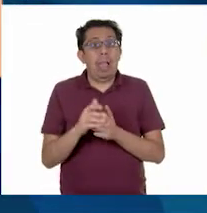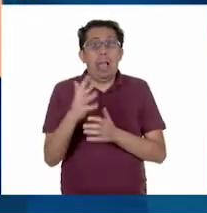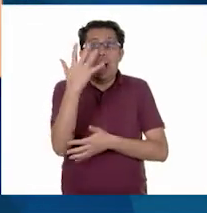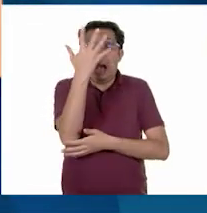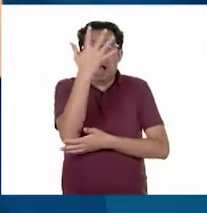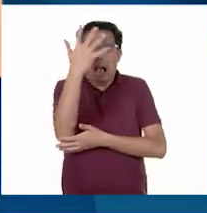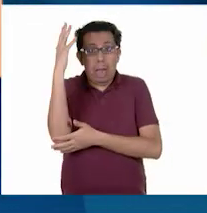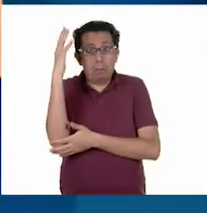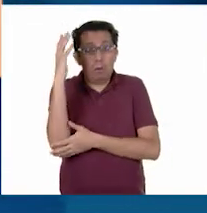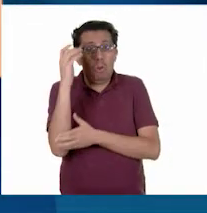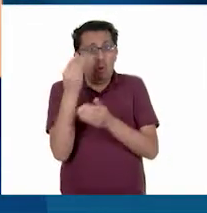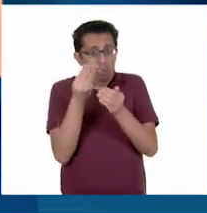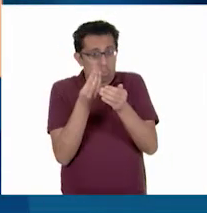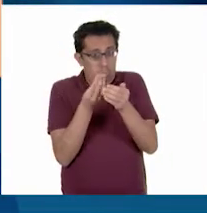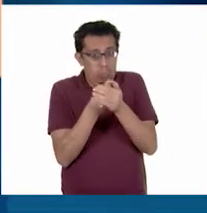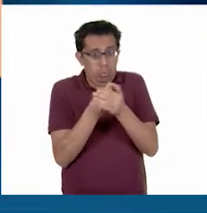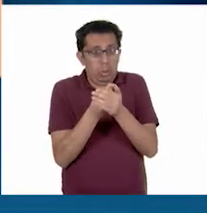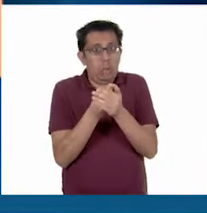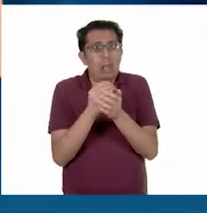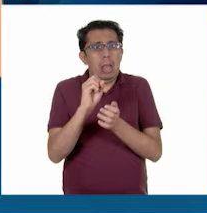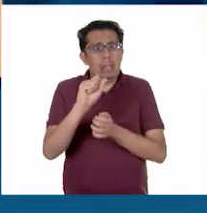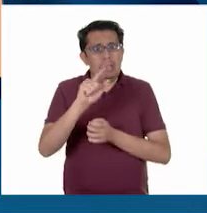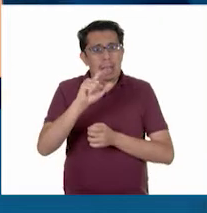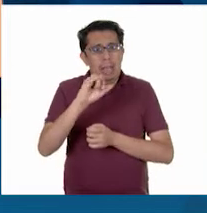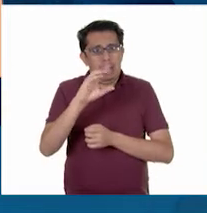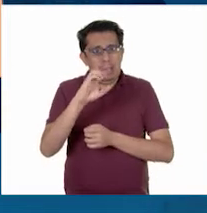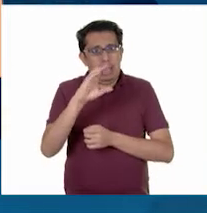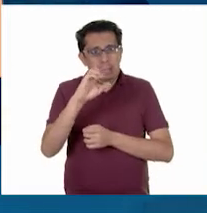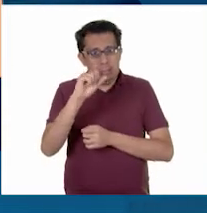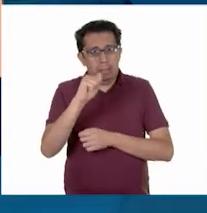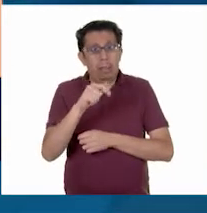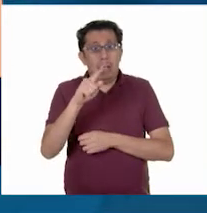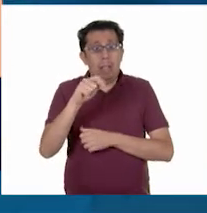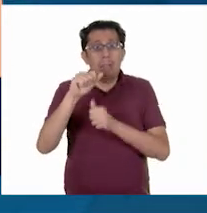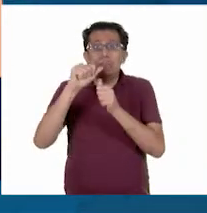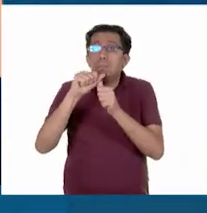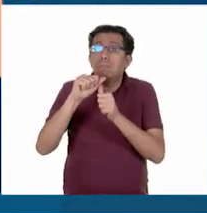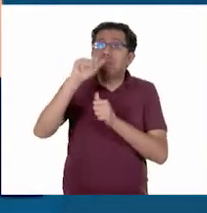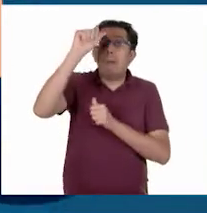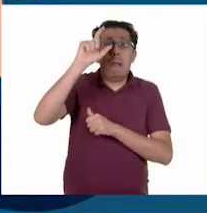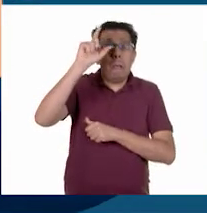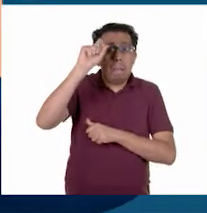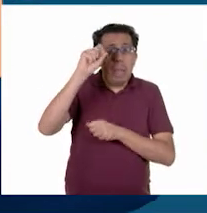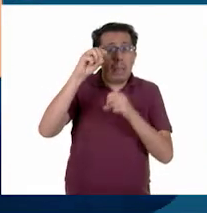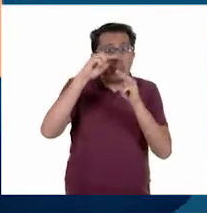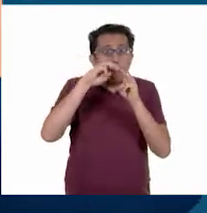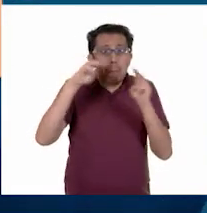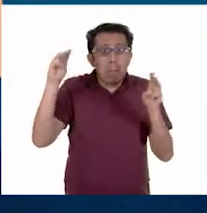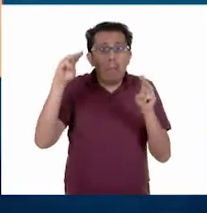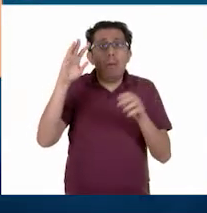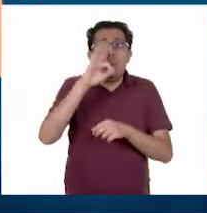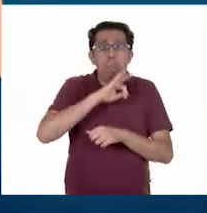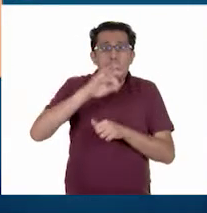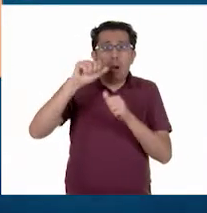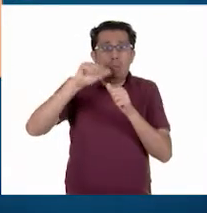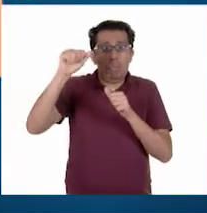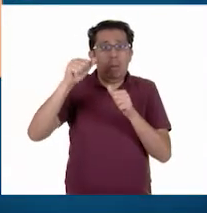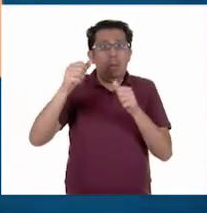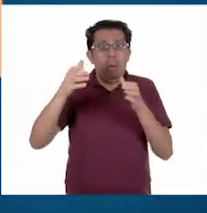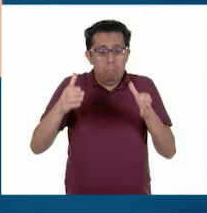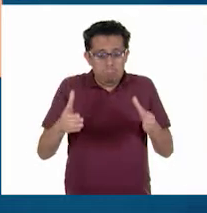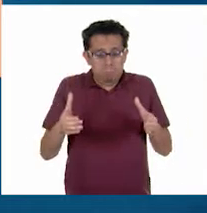Árbol de la familia de las salicáceas, que crece hasta 20 metros de altura, con tronco